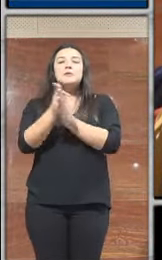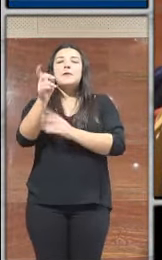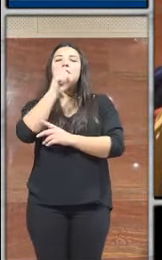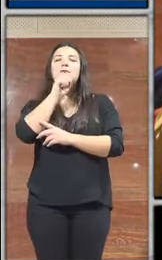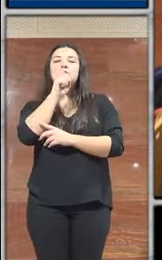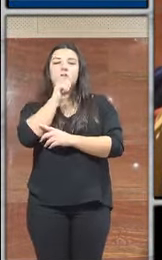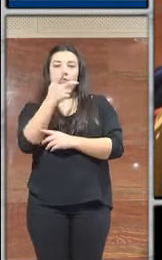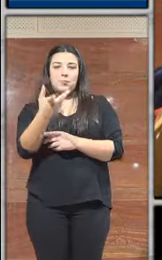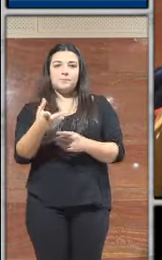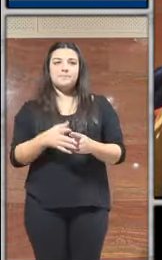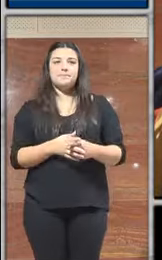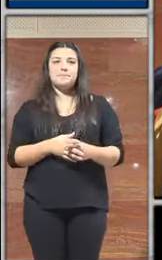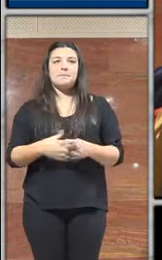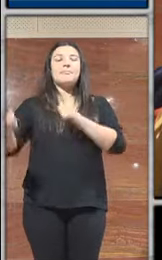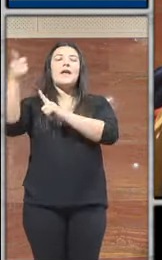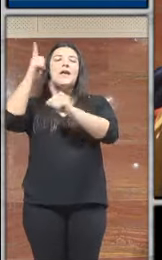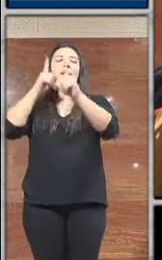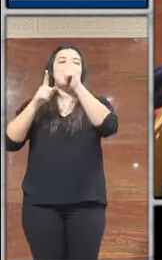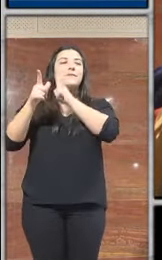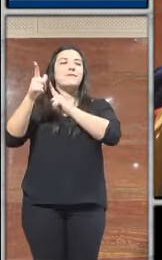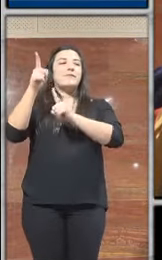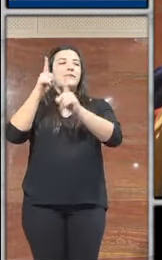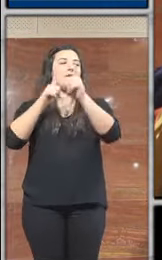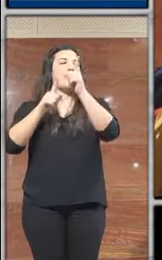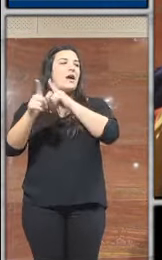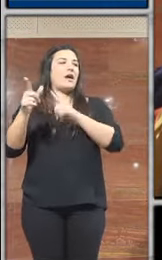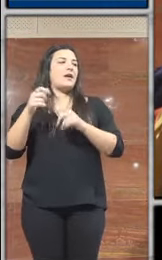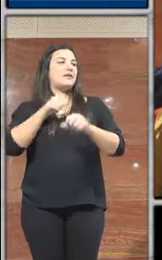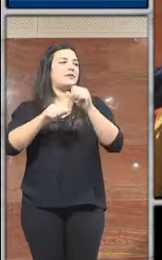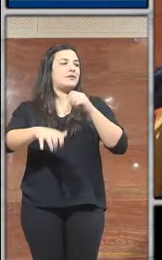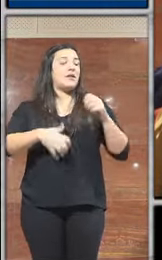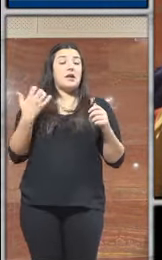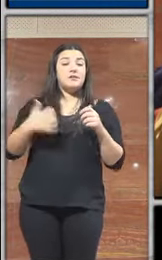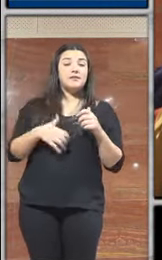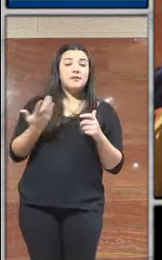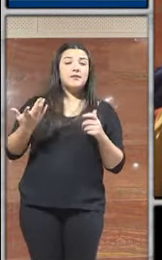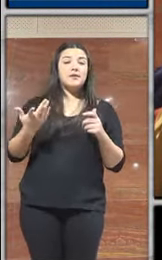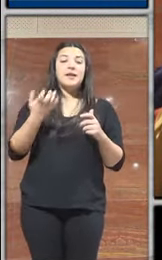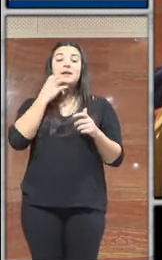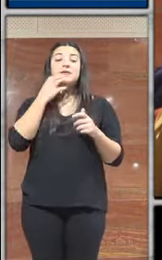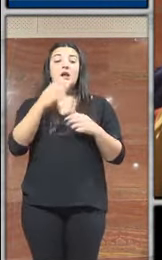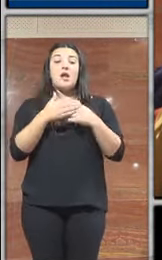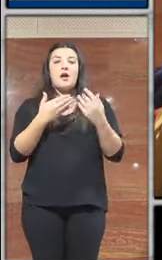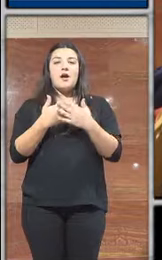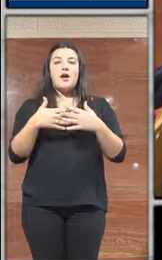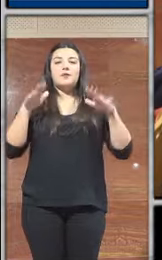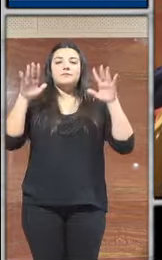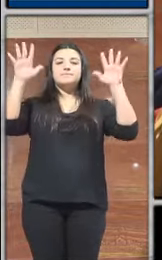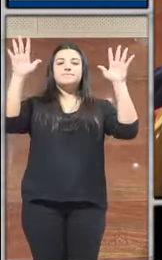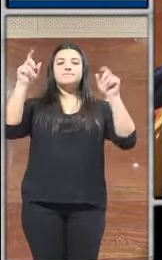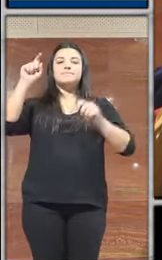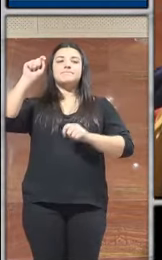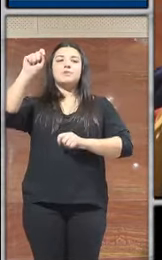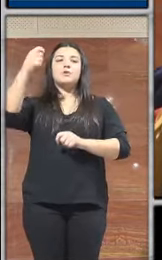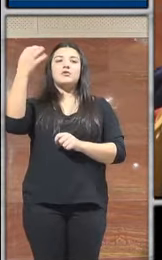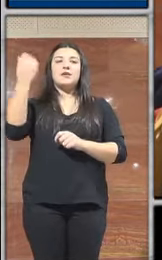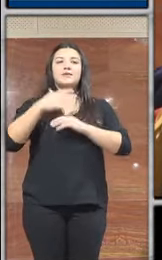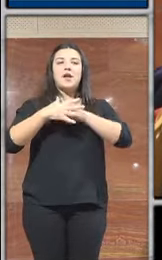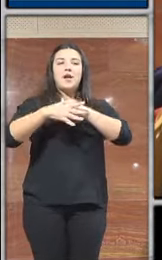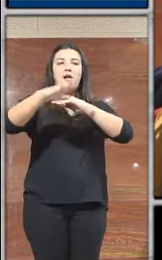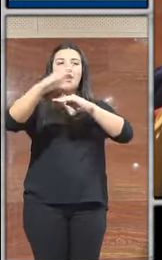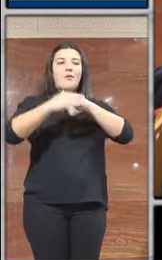experimentar como que vas de viaje estás en Sevilla y para subir los brazos pues consigues que suban el agua de unas